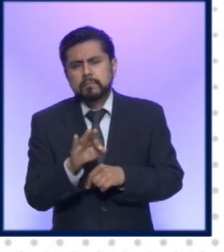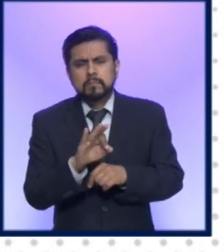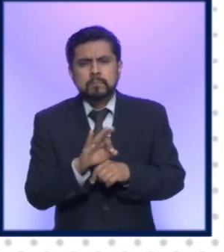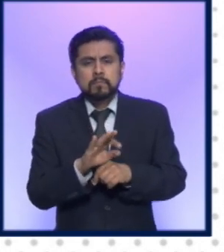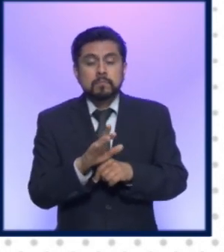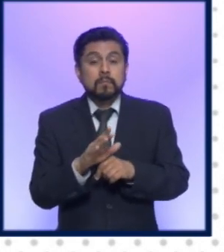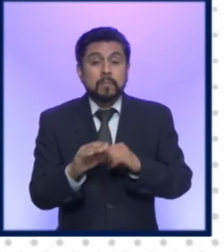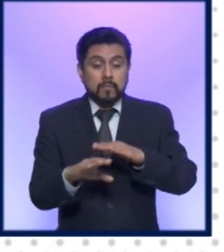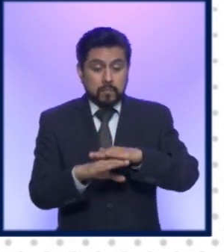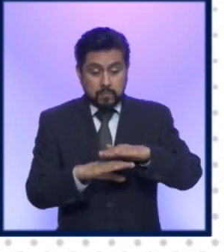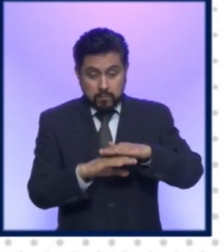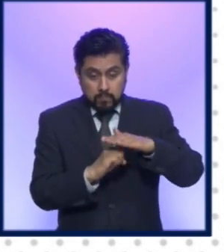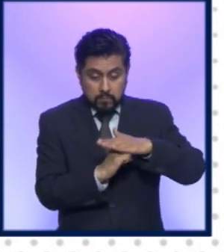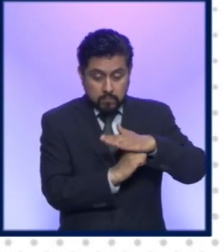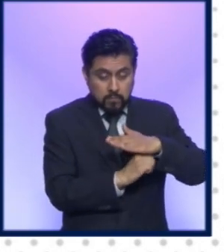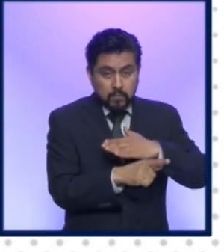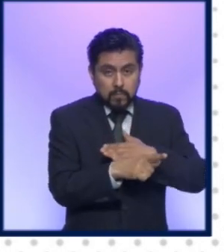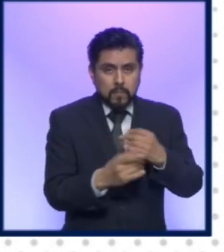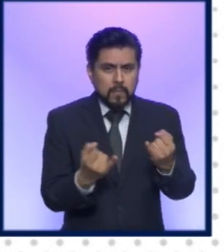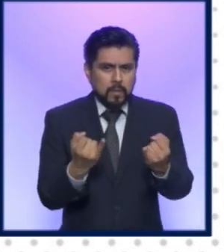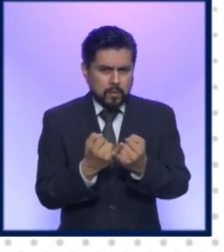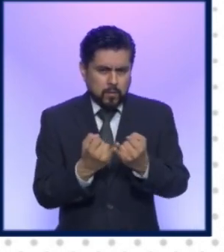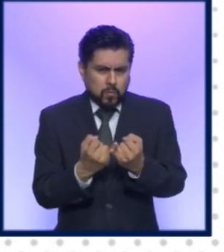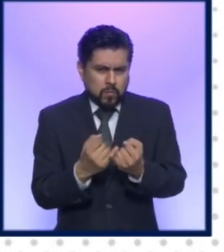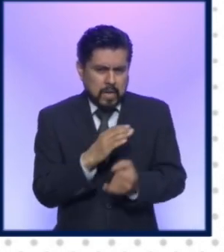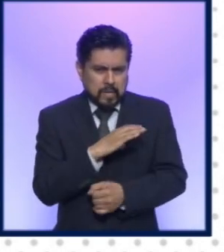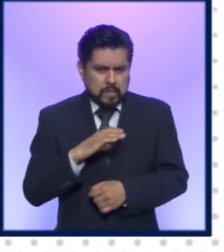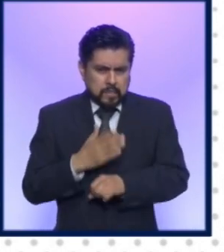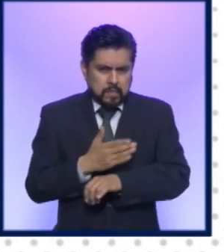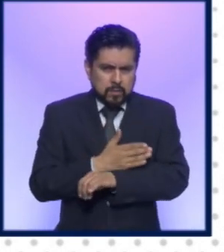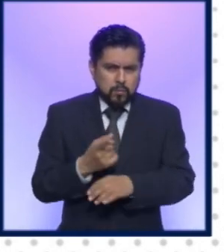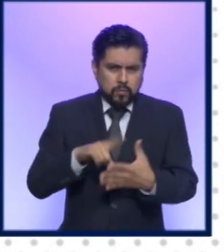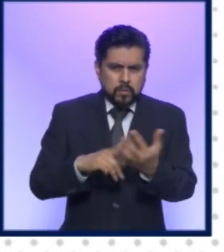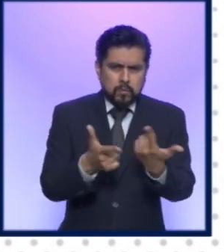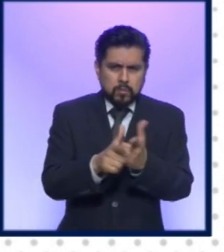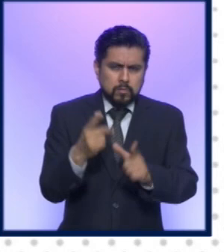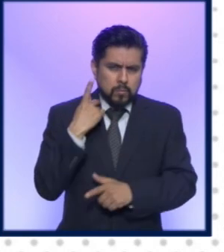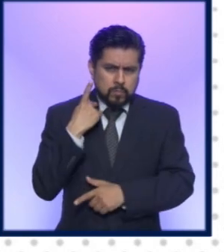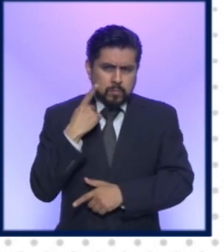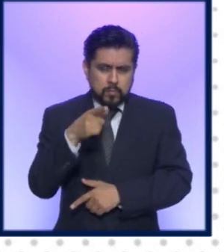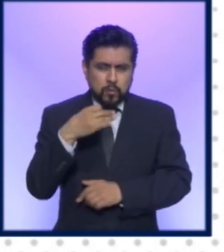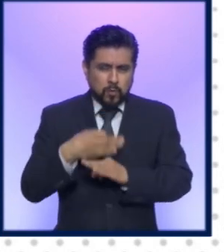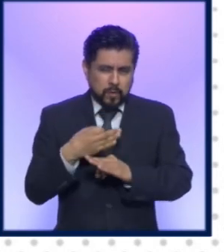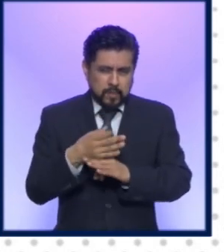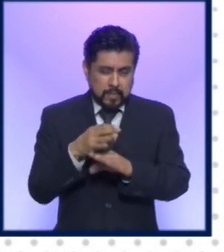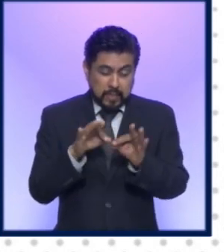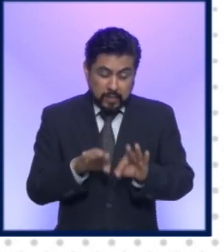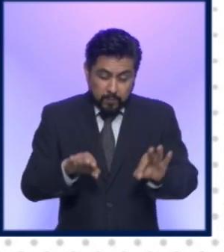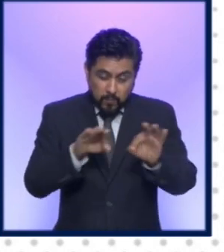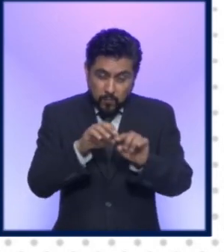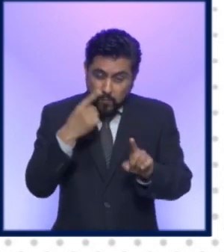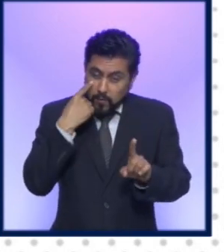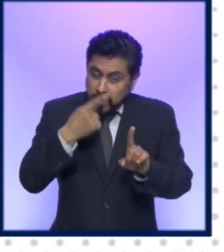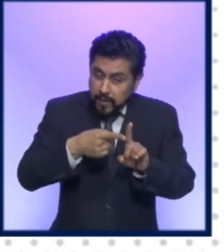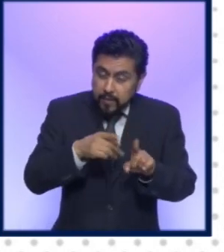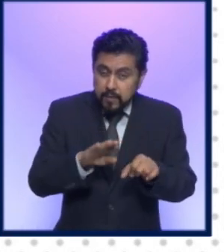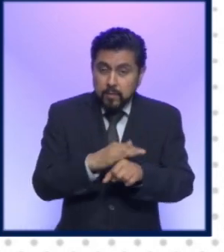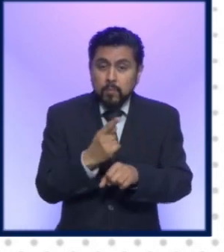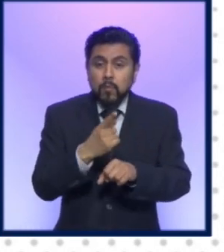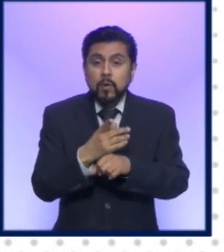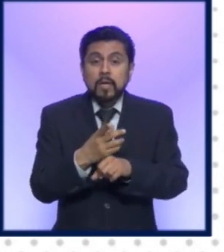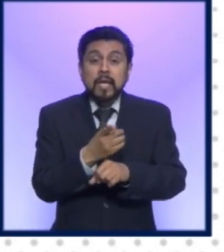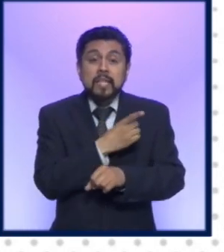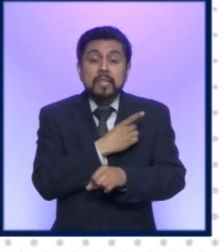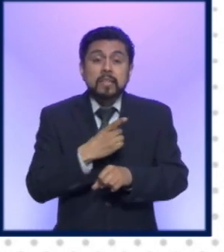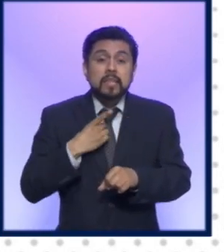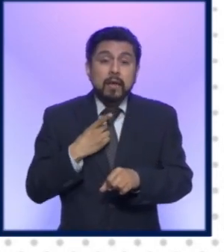principio están al igual que las precandidatas candidaturas de partidos políticos y así quiero aquí quiero hacer un énfasis en ello en el sentido de que tienen que presentar los